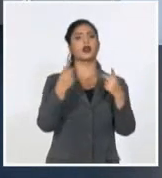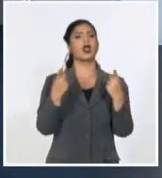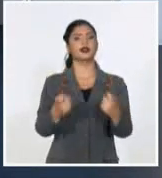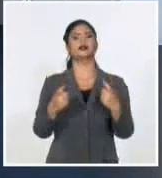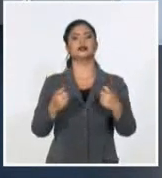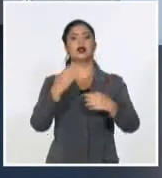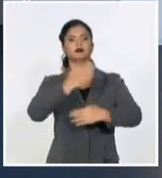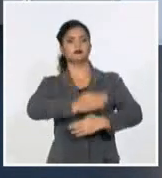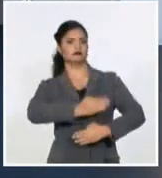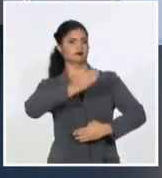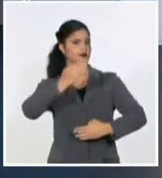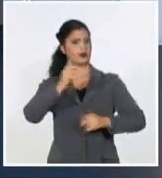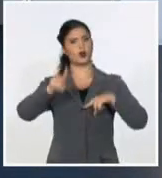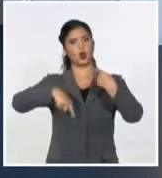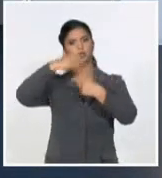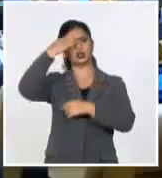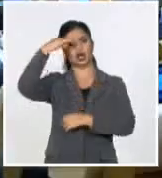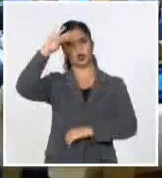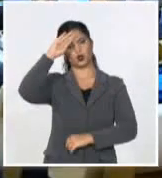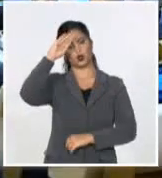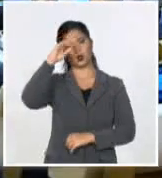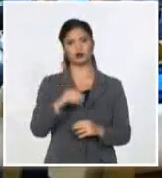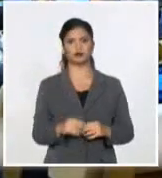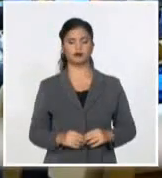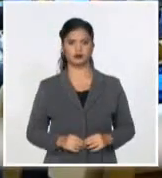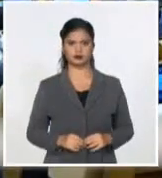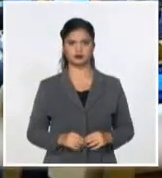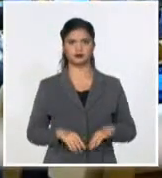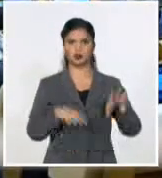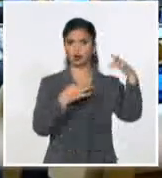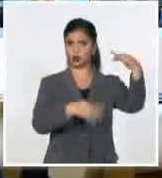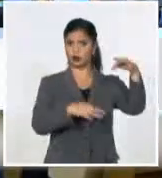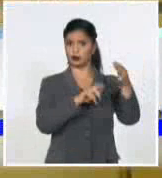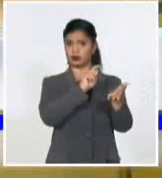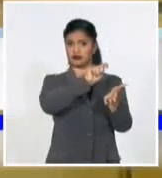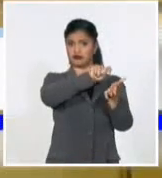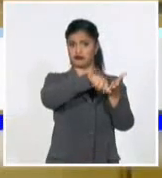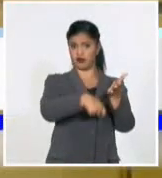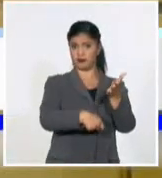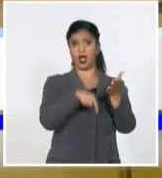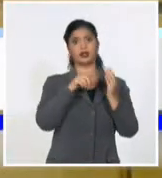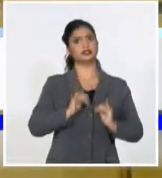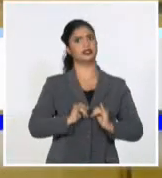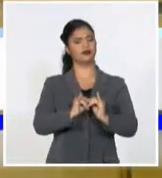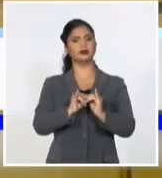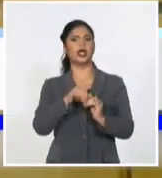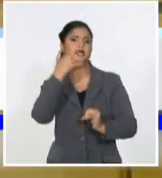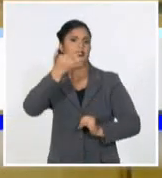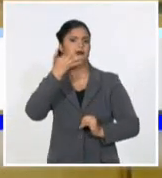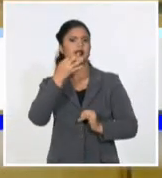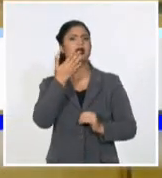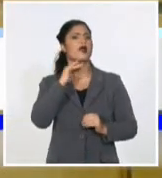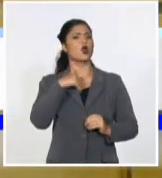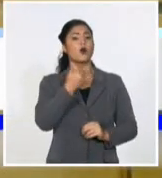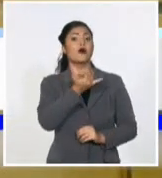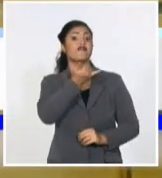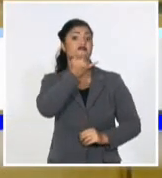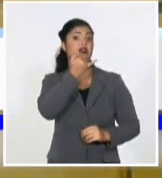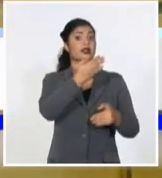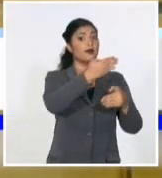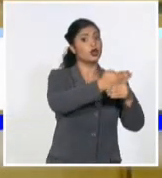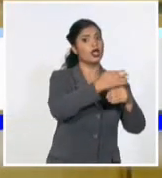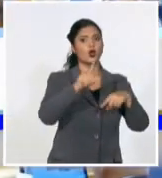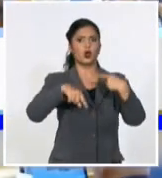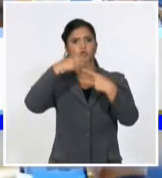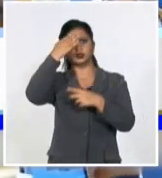comercial y financiero de Estados Unidos a Cuba. El documento, avalado en sesión plenaria, califica la política de sanciones unilaterales como una grave